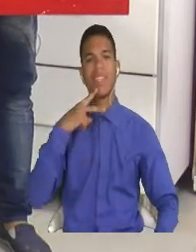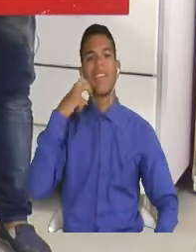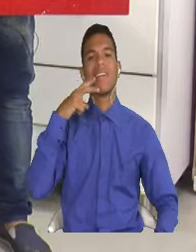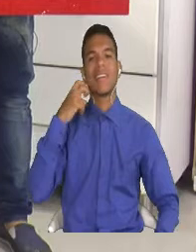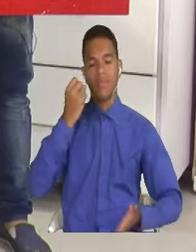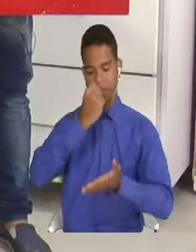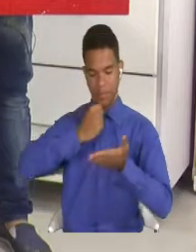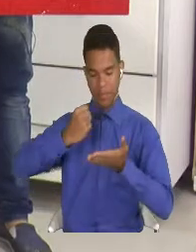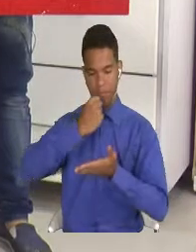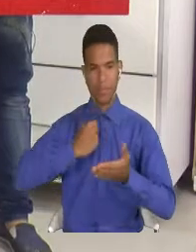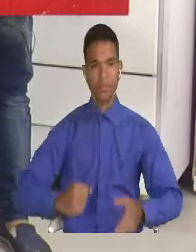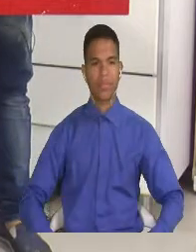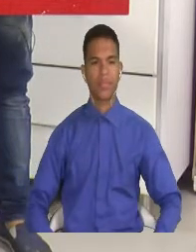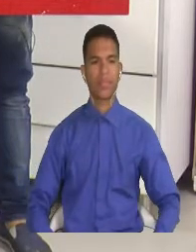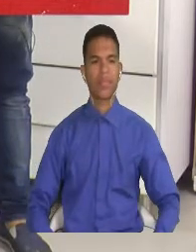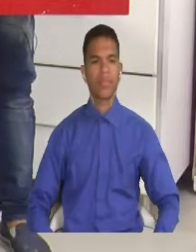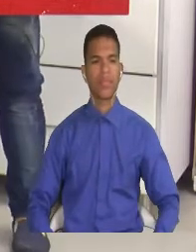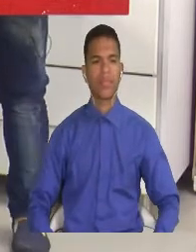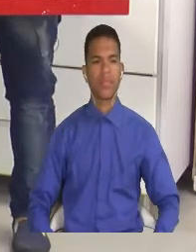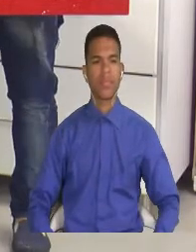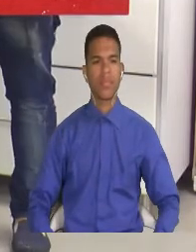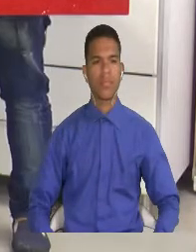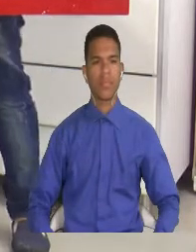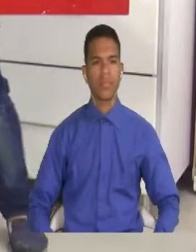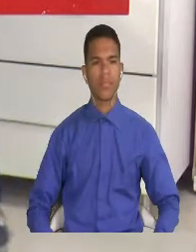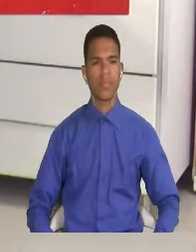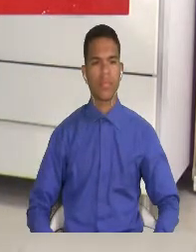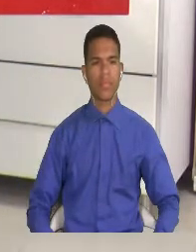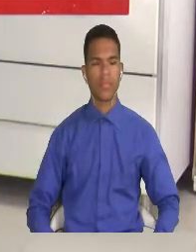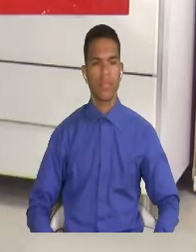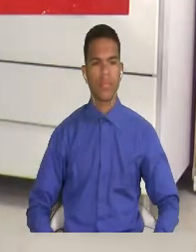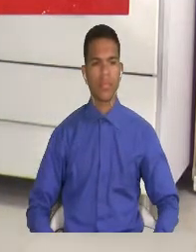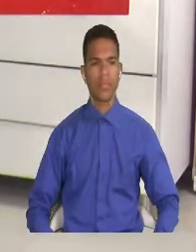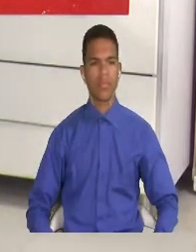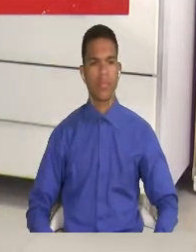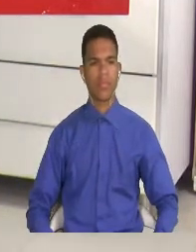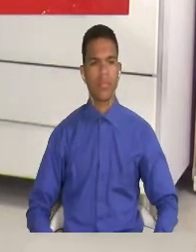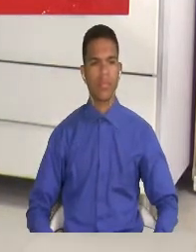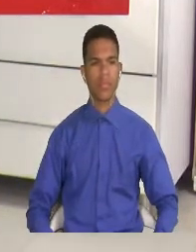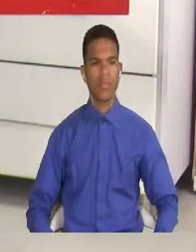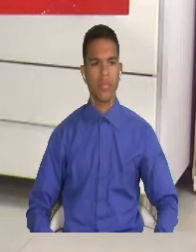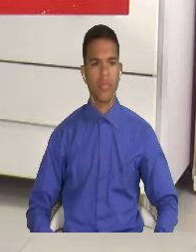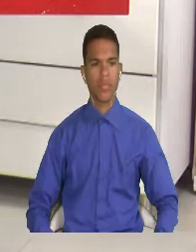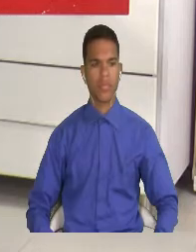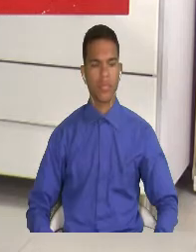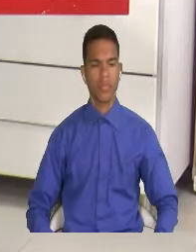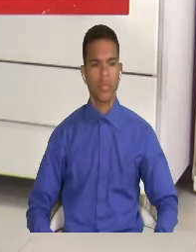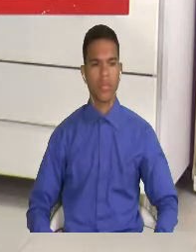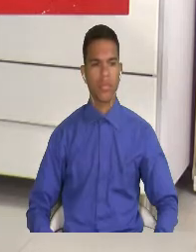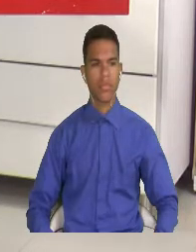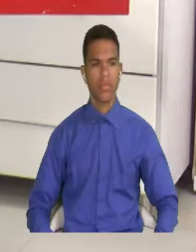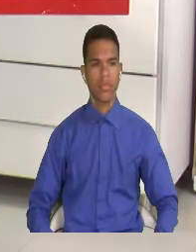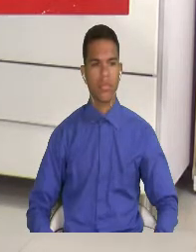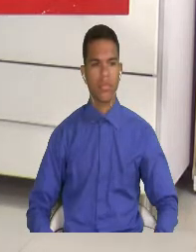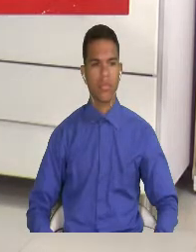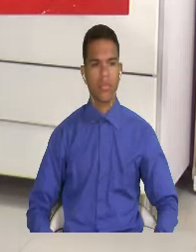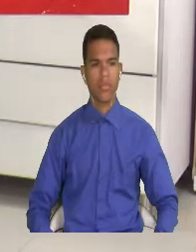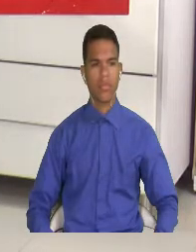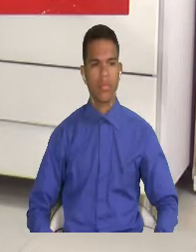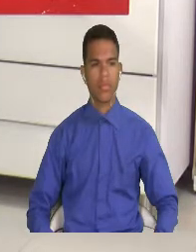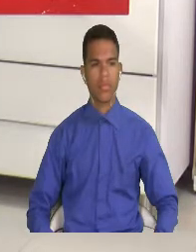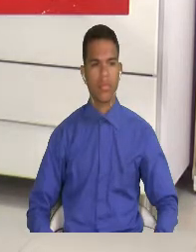la salsa. ¿Por qué motivo la agregas? Porque nuestra salsa es un poquito ácida. Ah, y okay, es al bajar la acidez. Como para hacer contraste. Sí, claro, Roche.